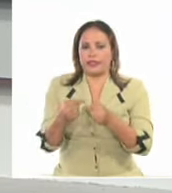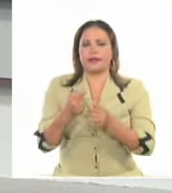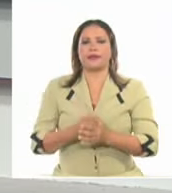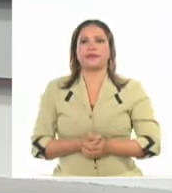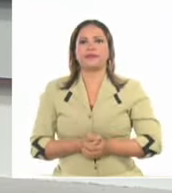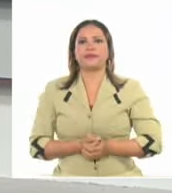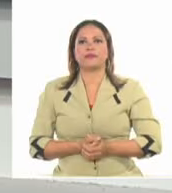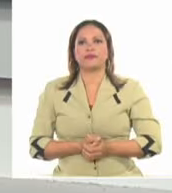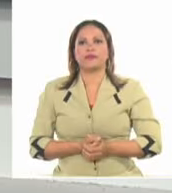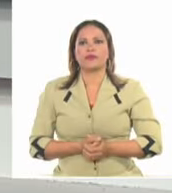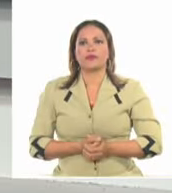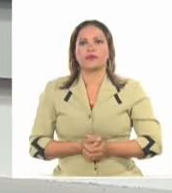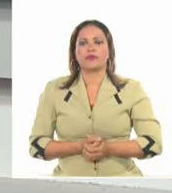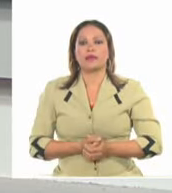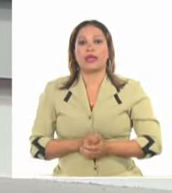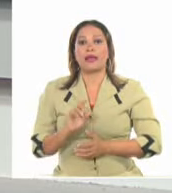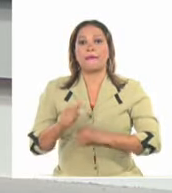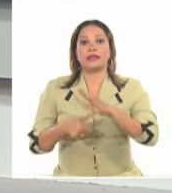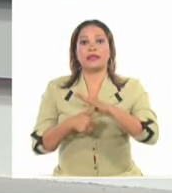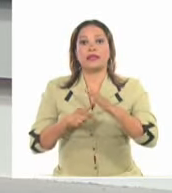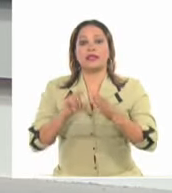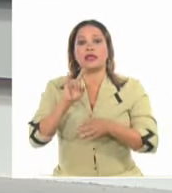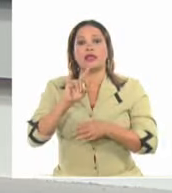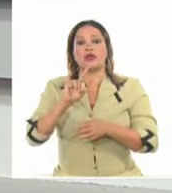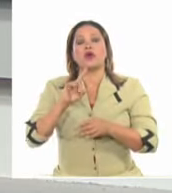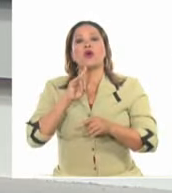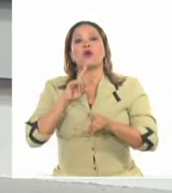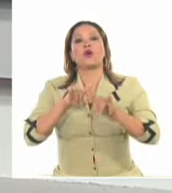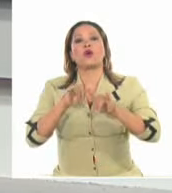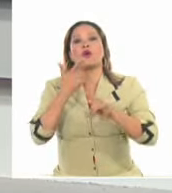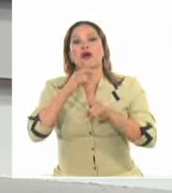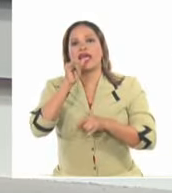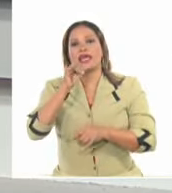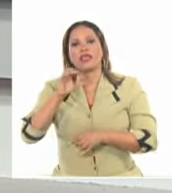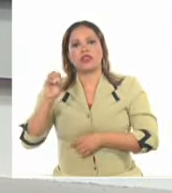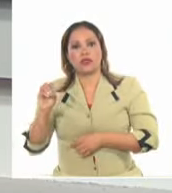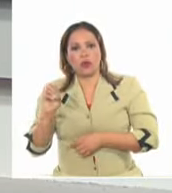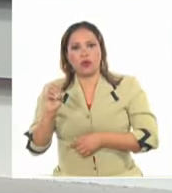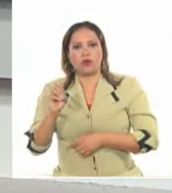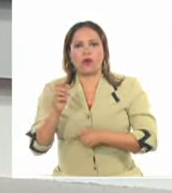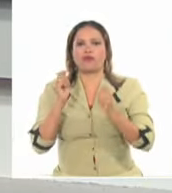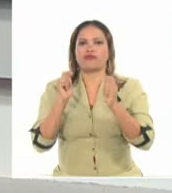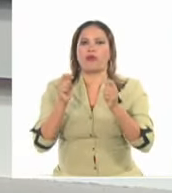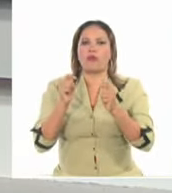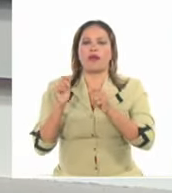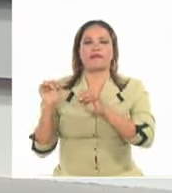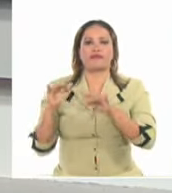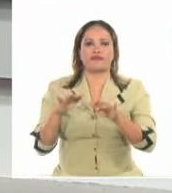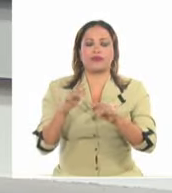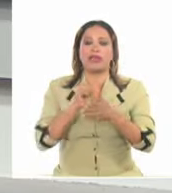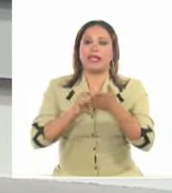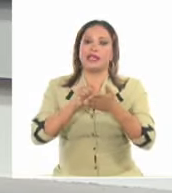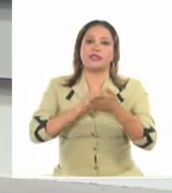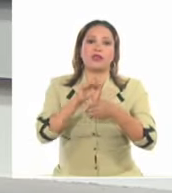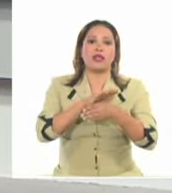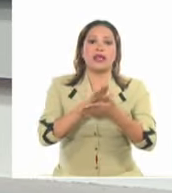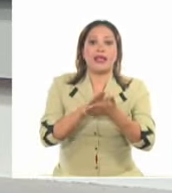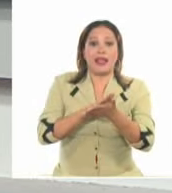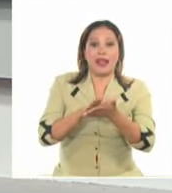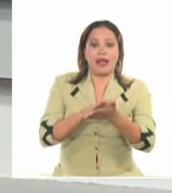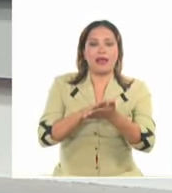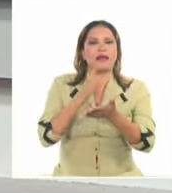Cuando Guaidó se convirtió en presidente por obra y gracia divina, con mucho de campaña y nada de elecciones, se leía por doquier